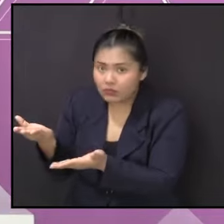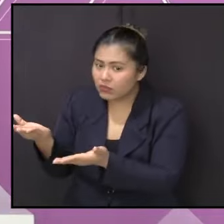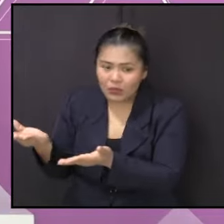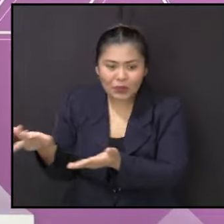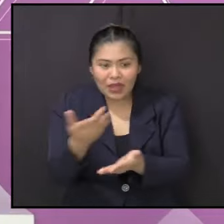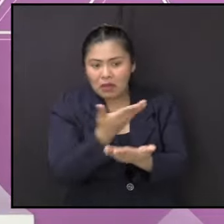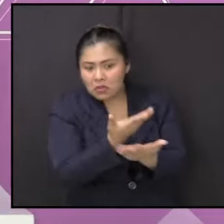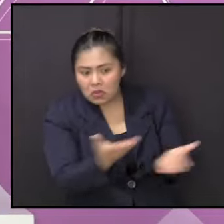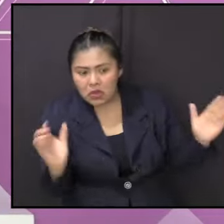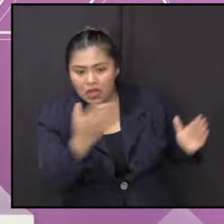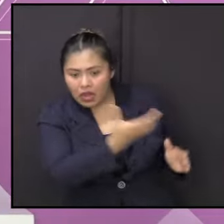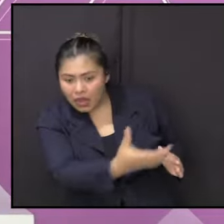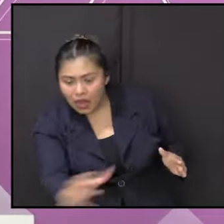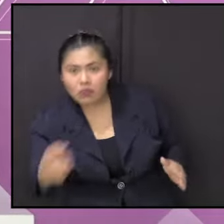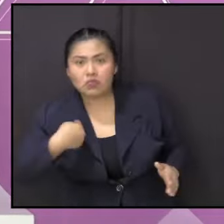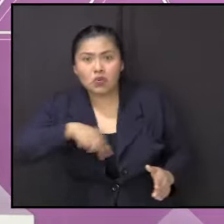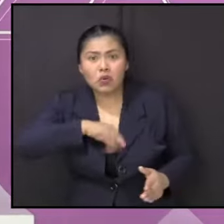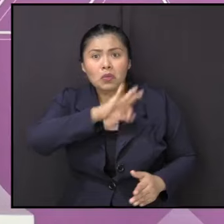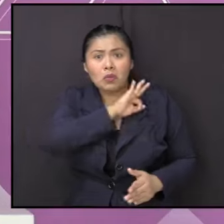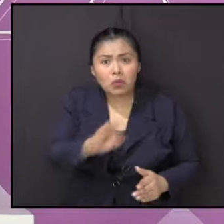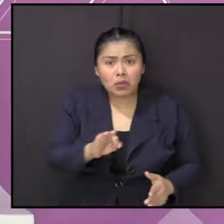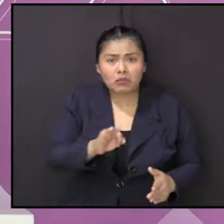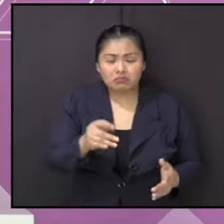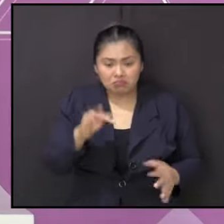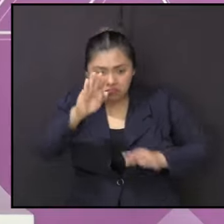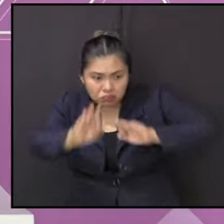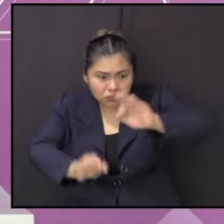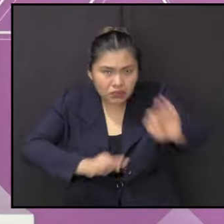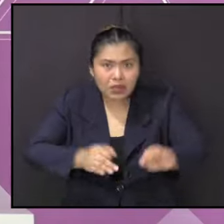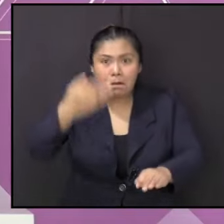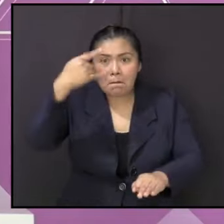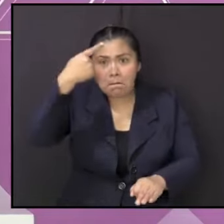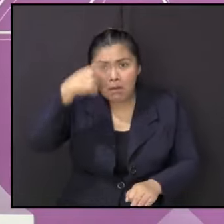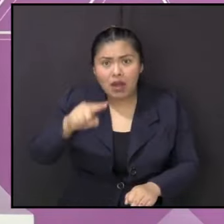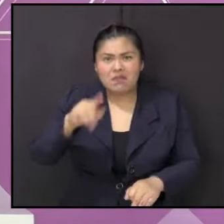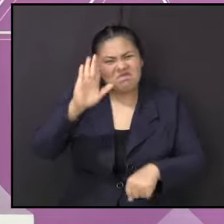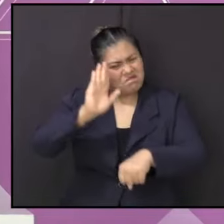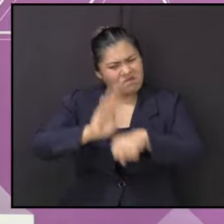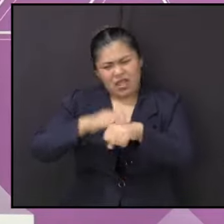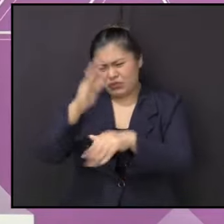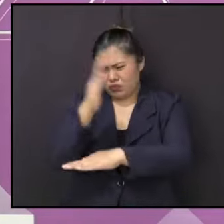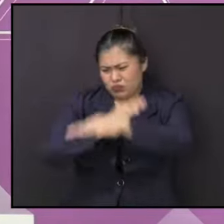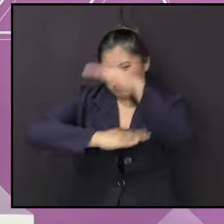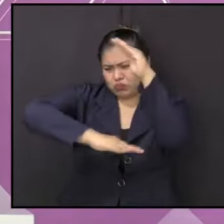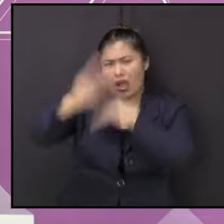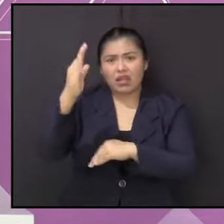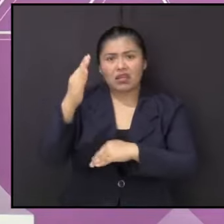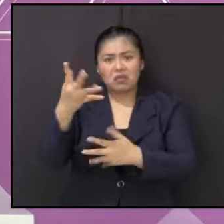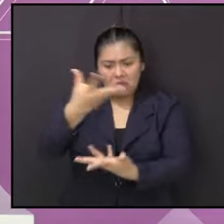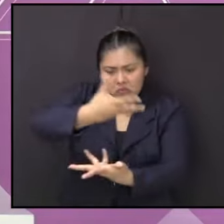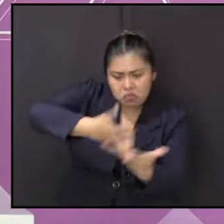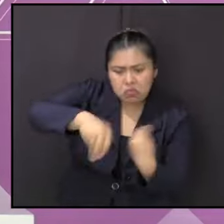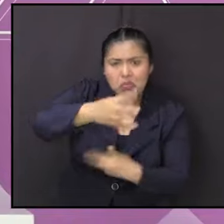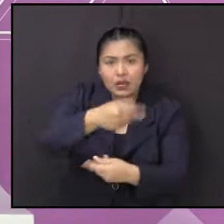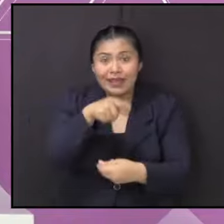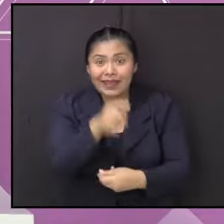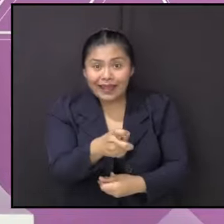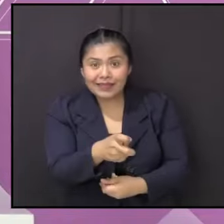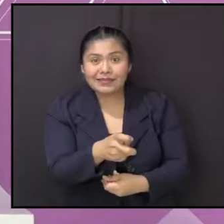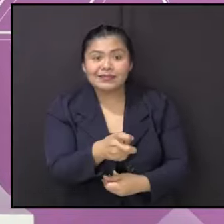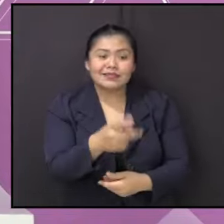traer y poder proyectar la economía. Yo le apuesto más en este momento a proyectos del campo, apoyar a los